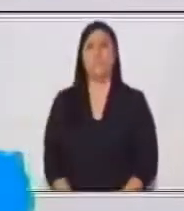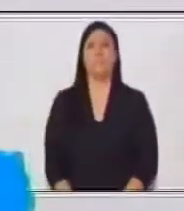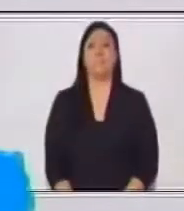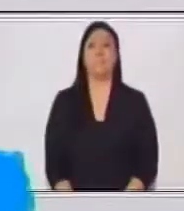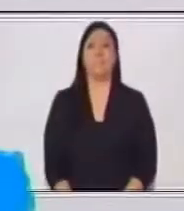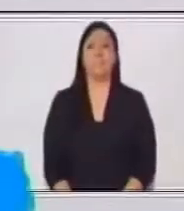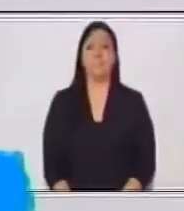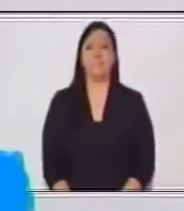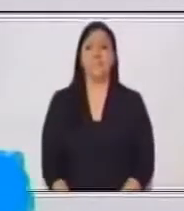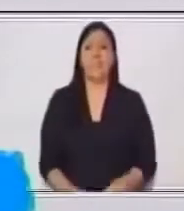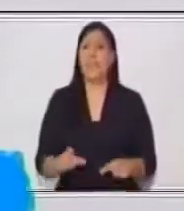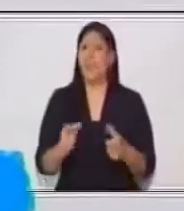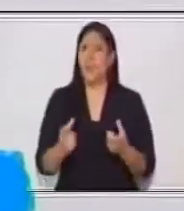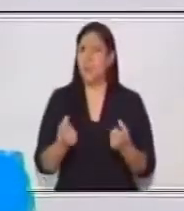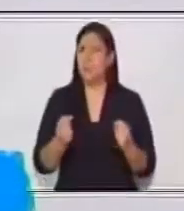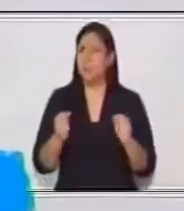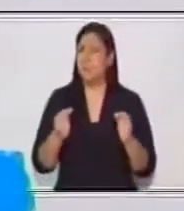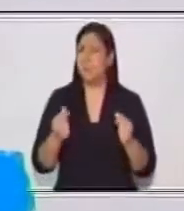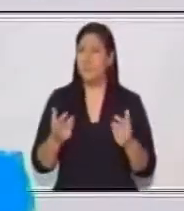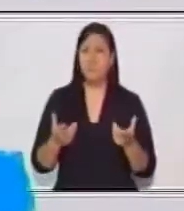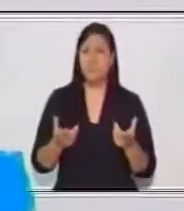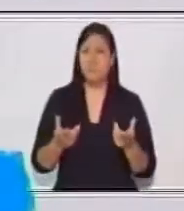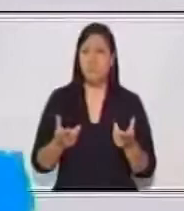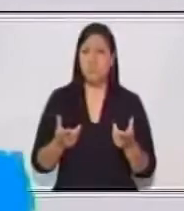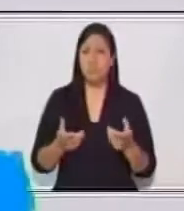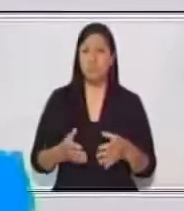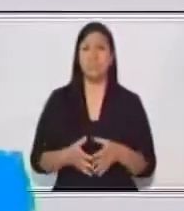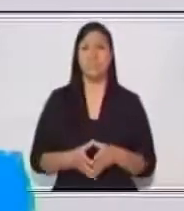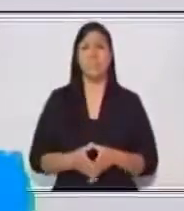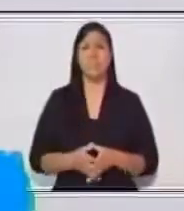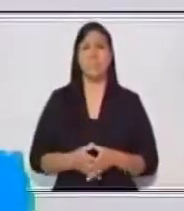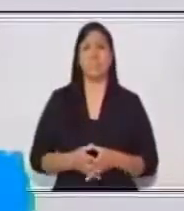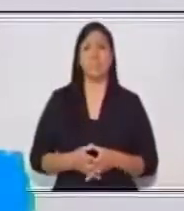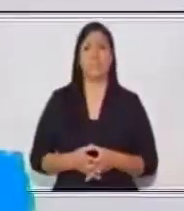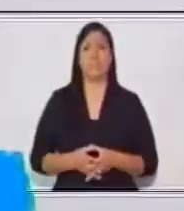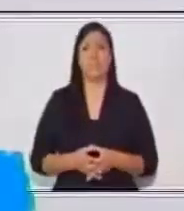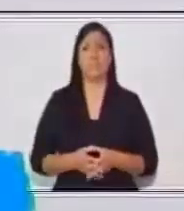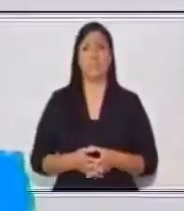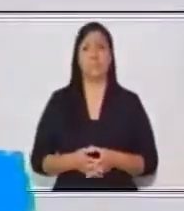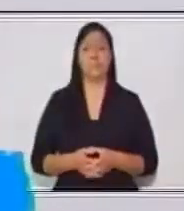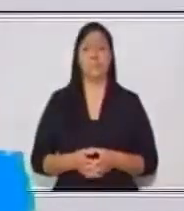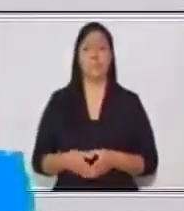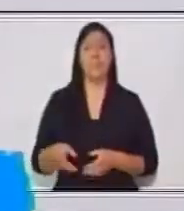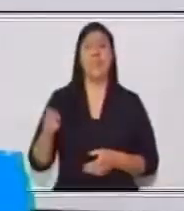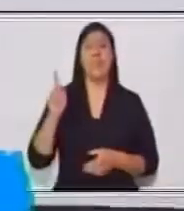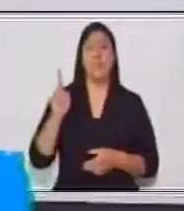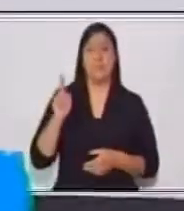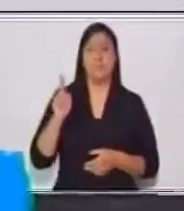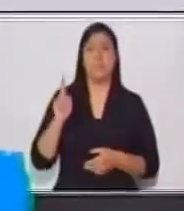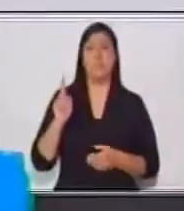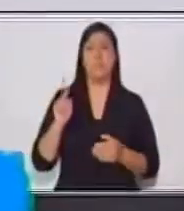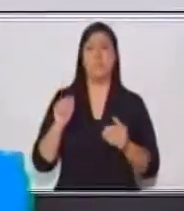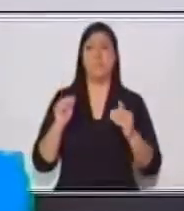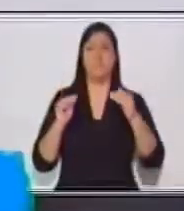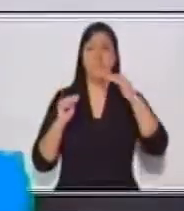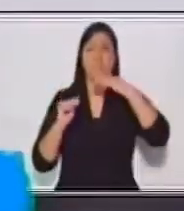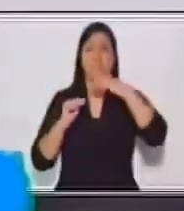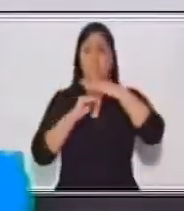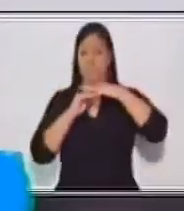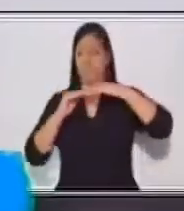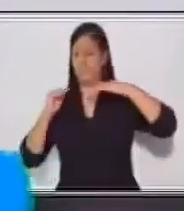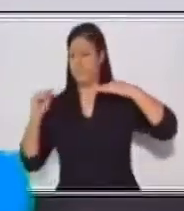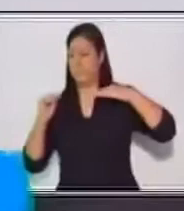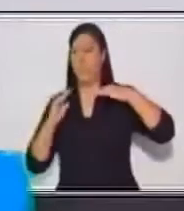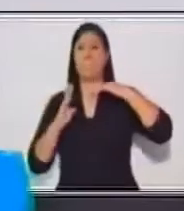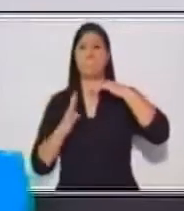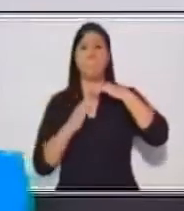cómo lo hacemos. Bien, cuando su base, ¿verdad? Aquí X, dijimos